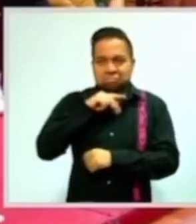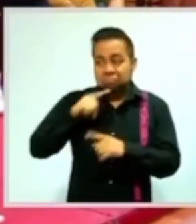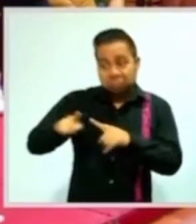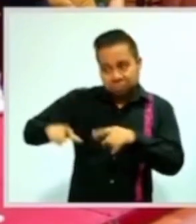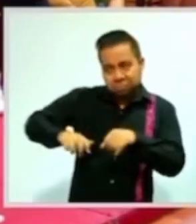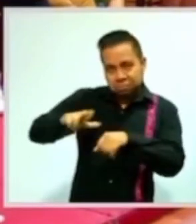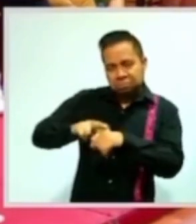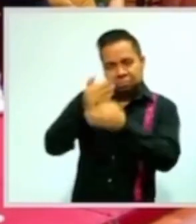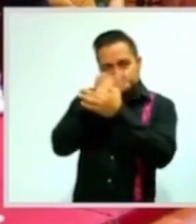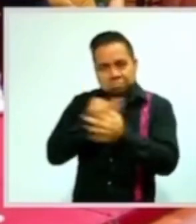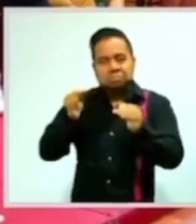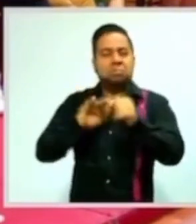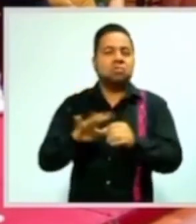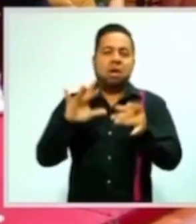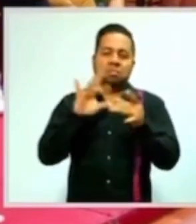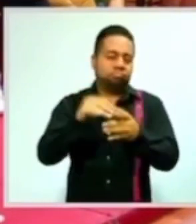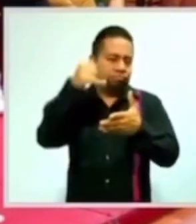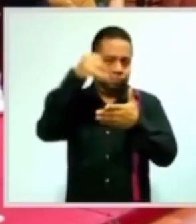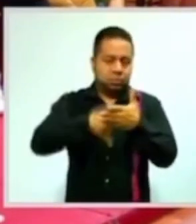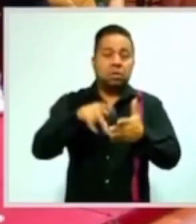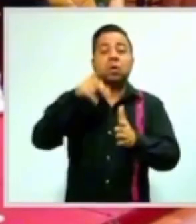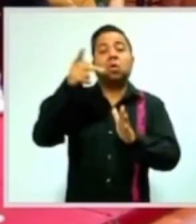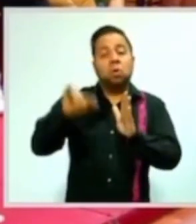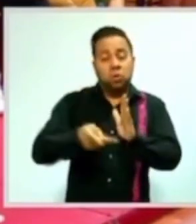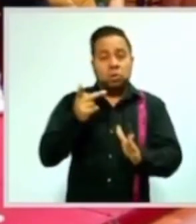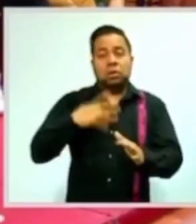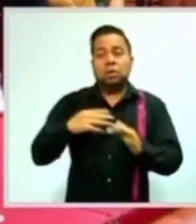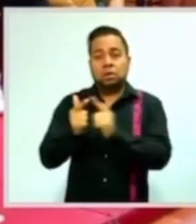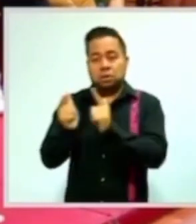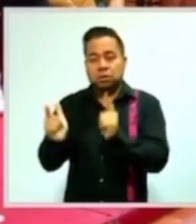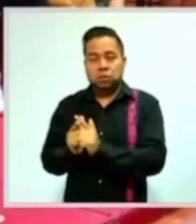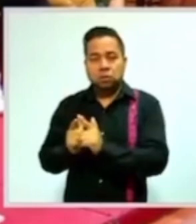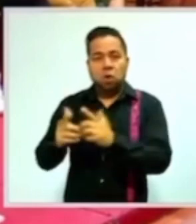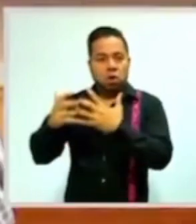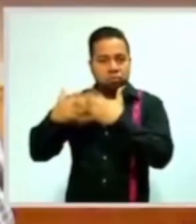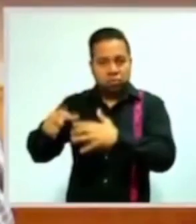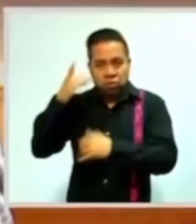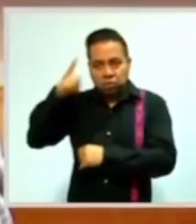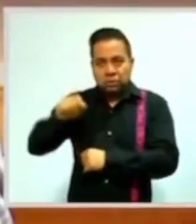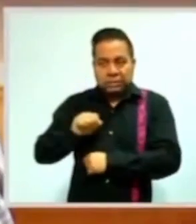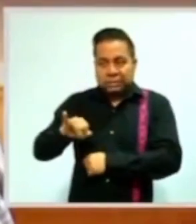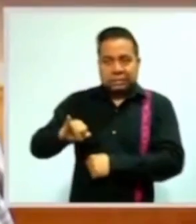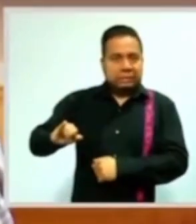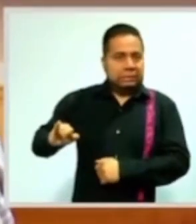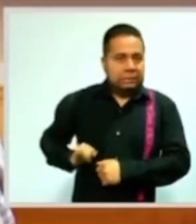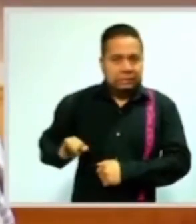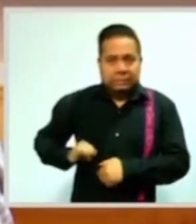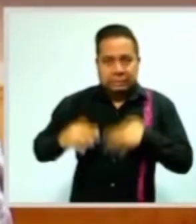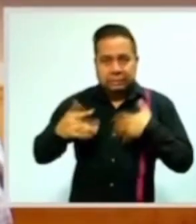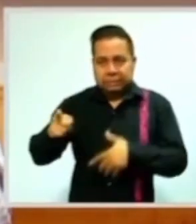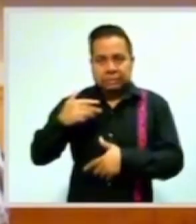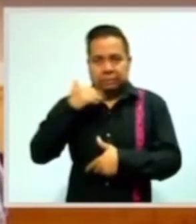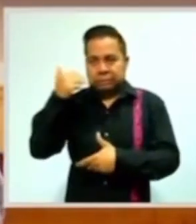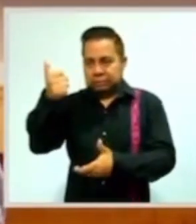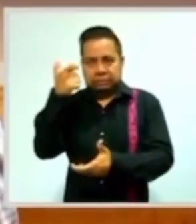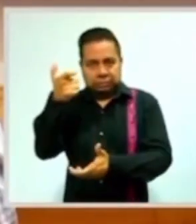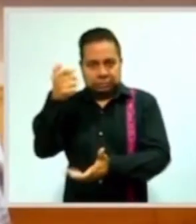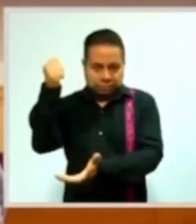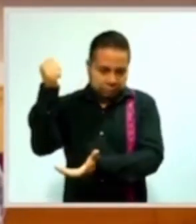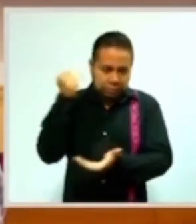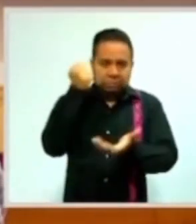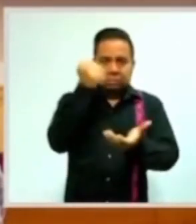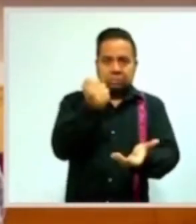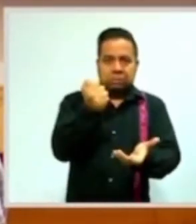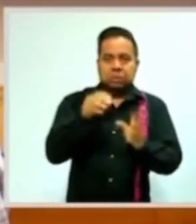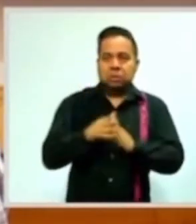gobernador anunciará todos los detalles, pero de nuevo, ya hay un grupo de empresarios interesados en invertir, no con un